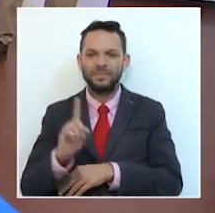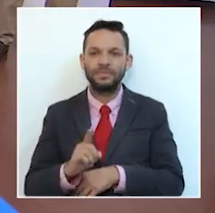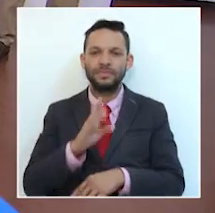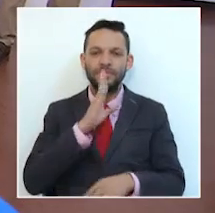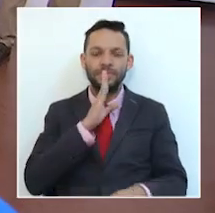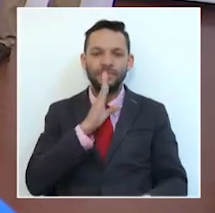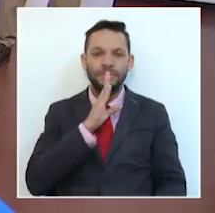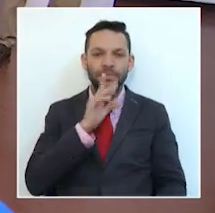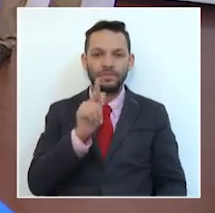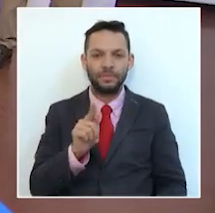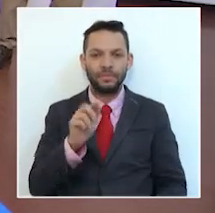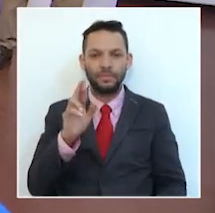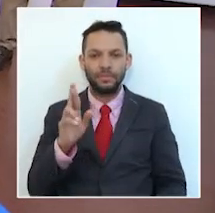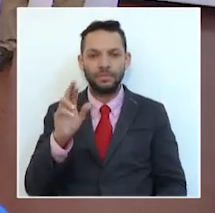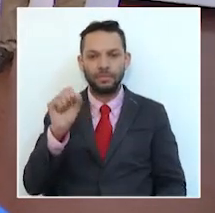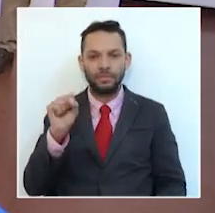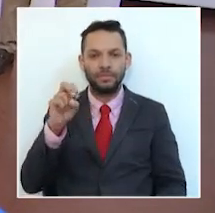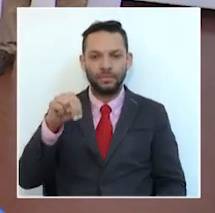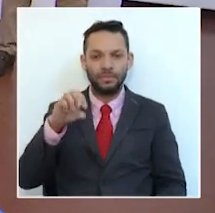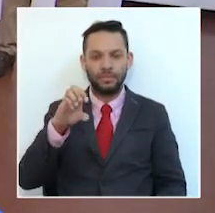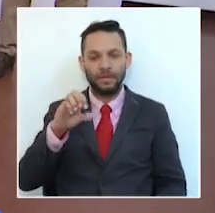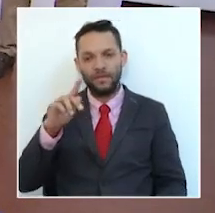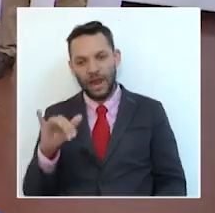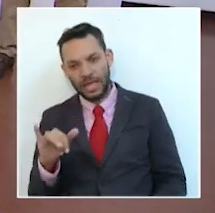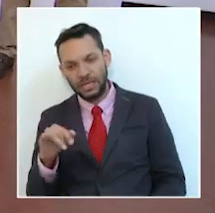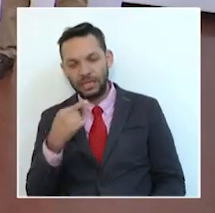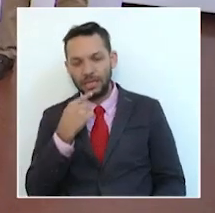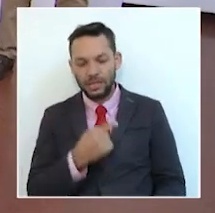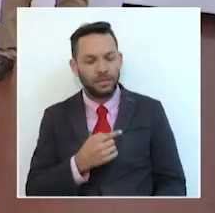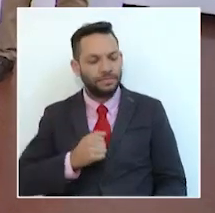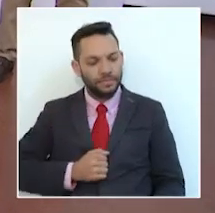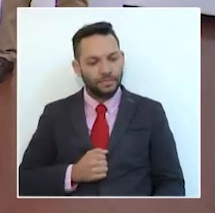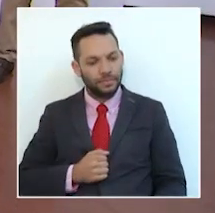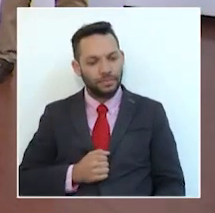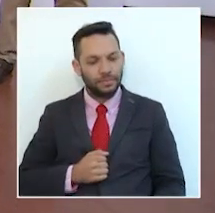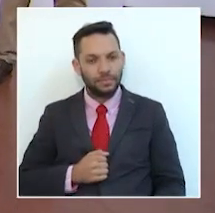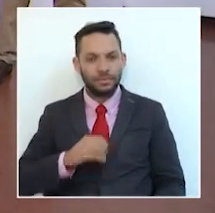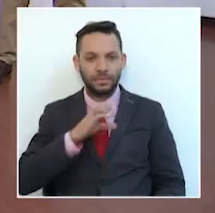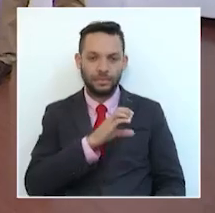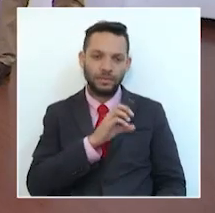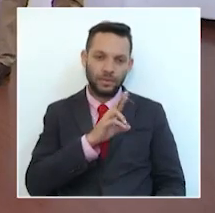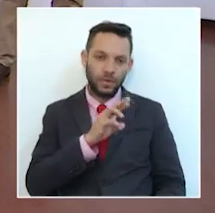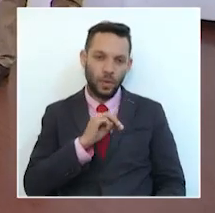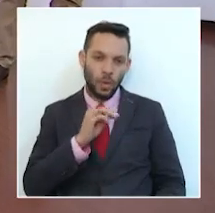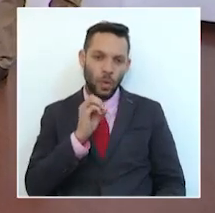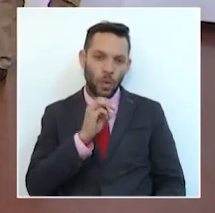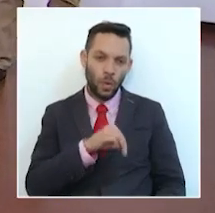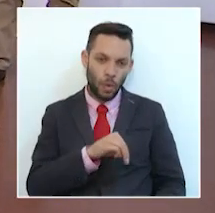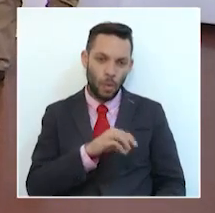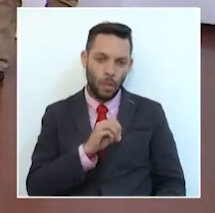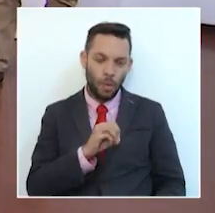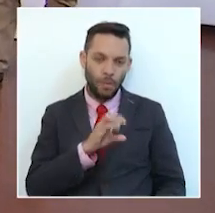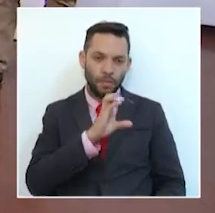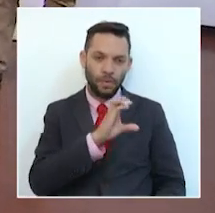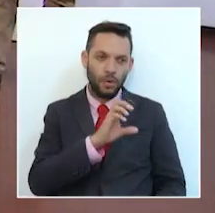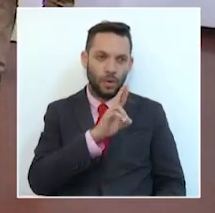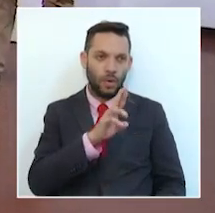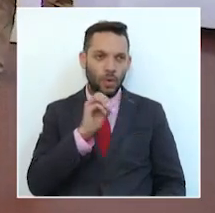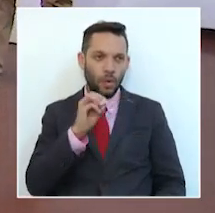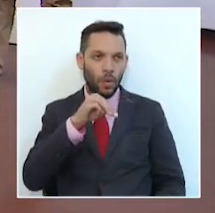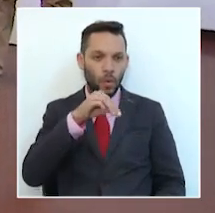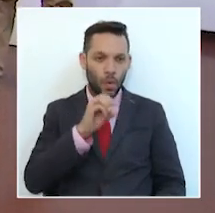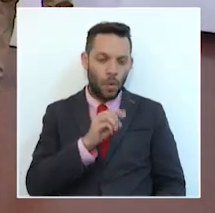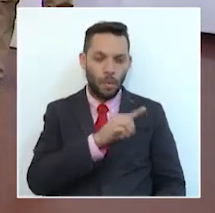franklin gómez que hace psico cromoterapia y dice en cromo terapia facial se usa la termo cromoterapia y